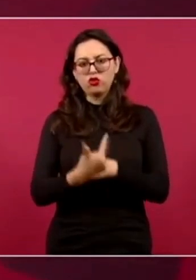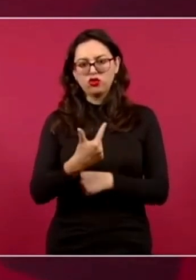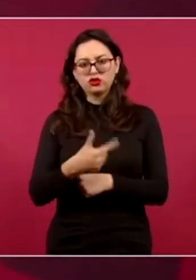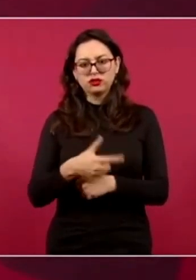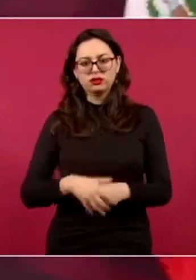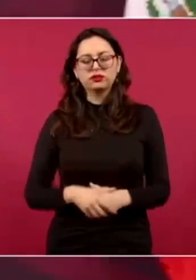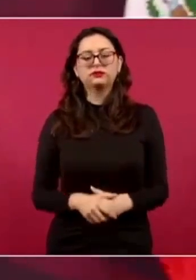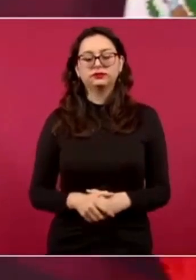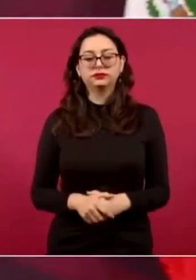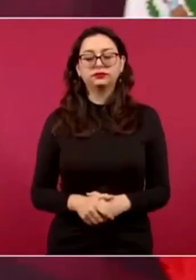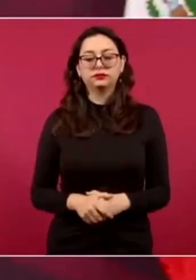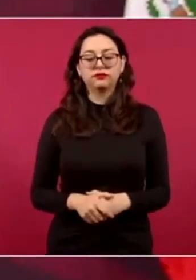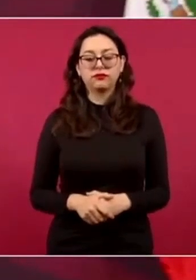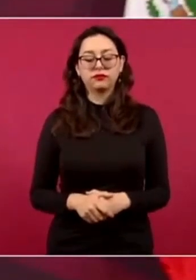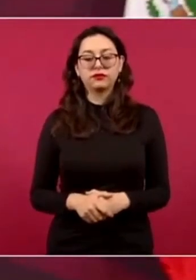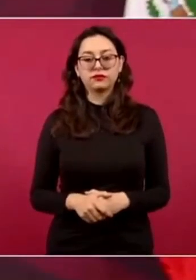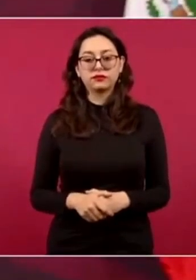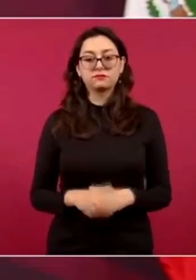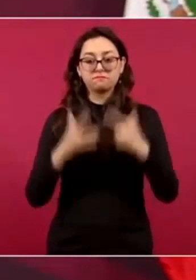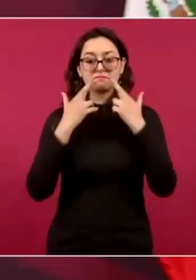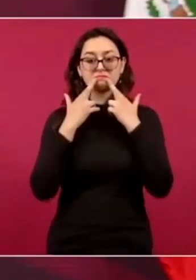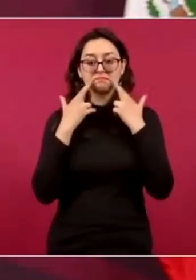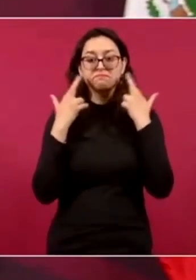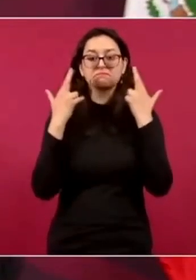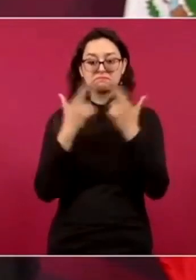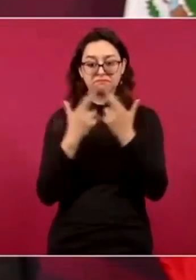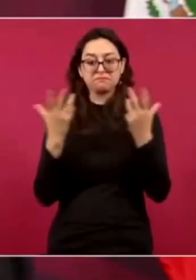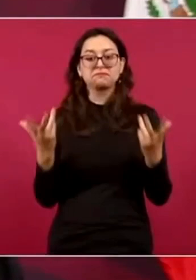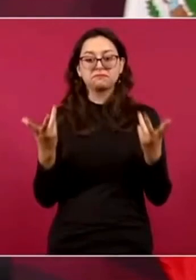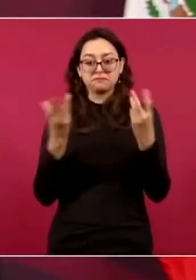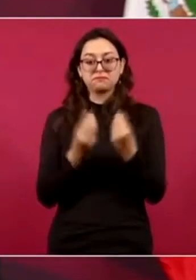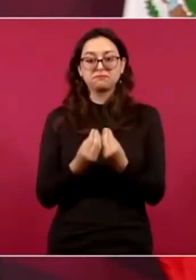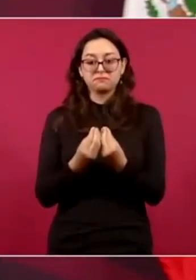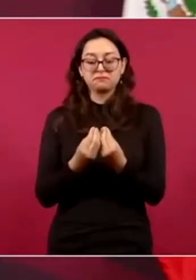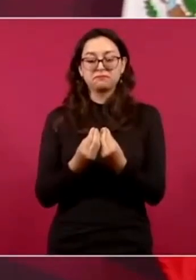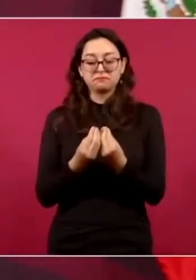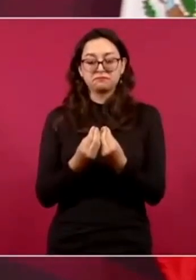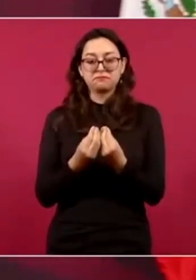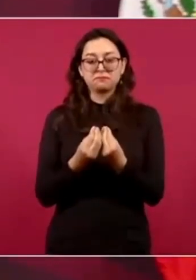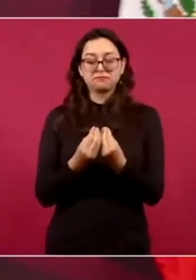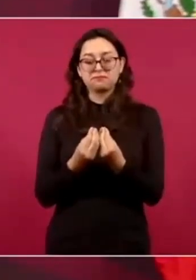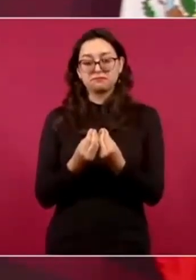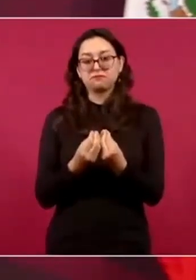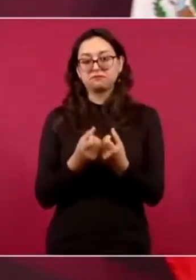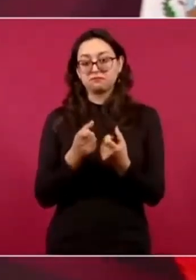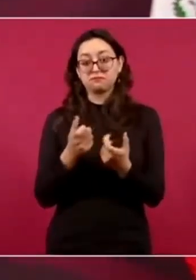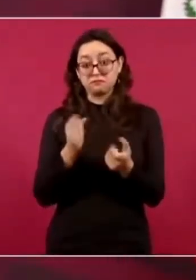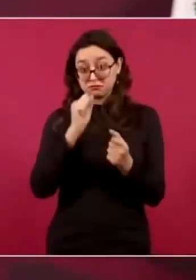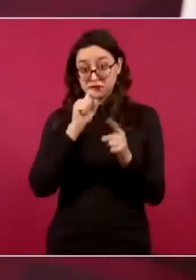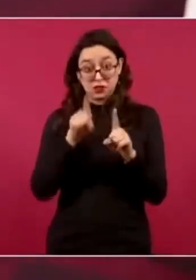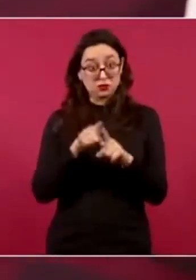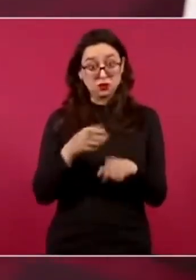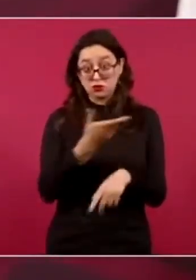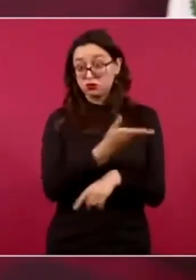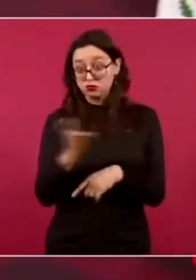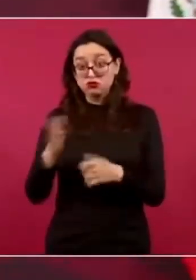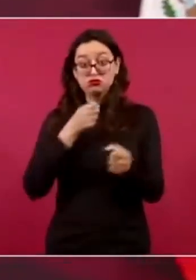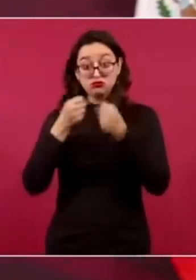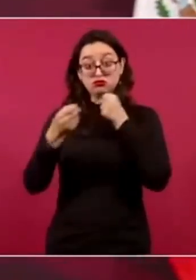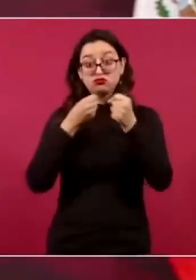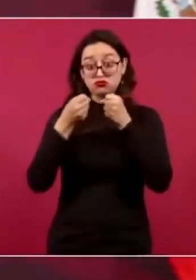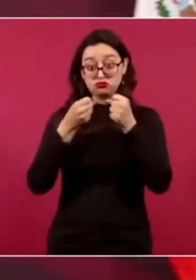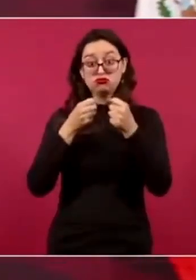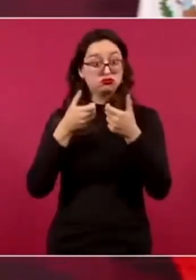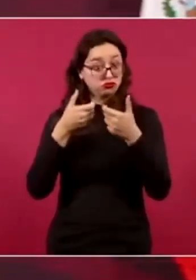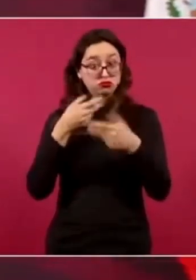Vamos a tener esta reunión. Van a estar medios de información abierta.